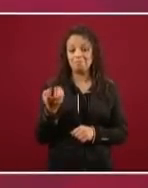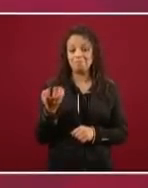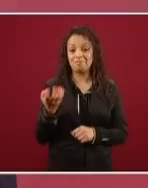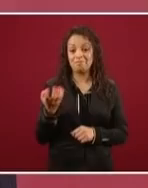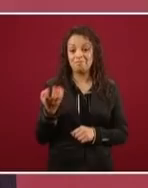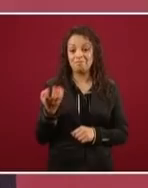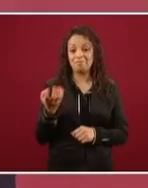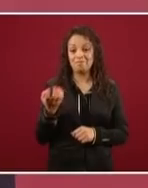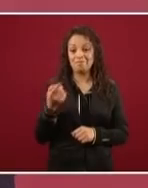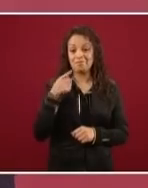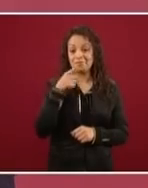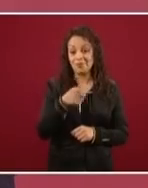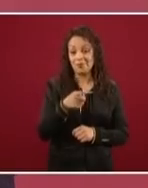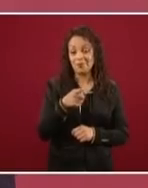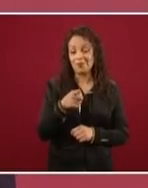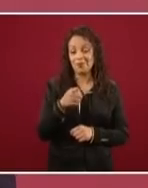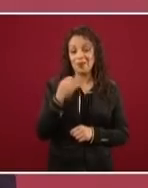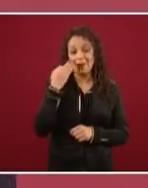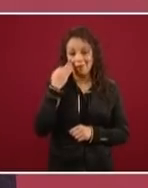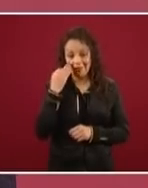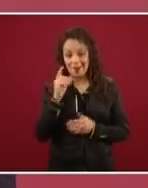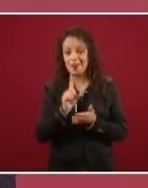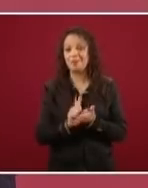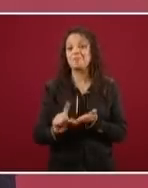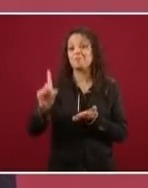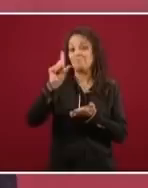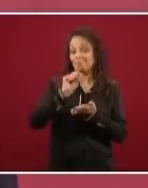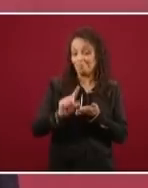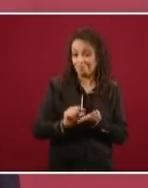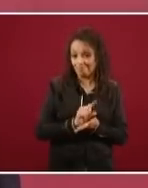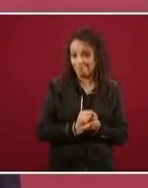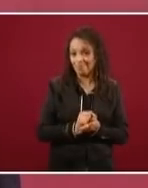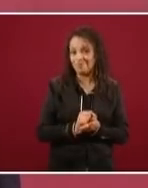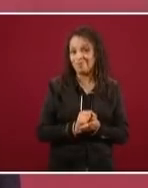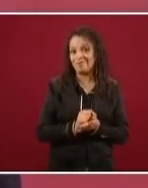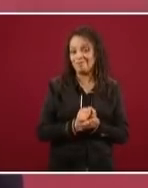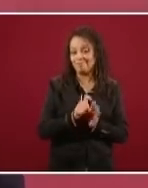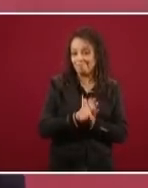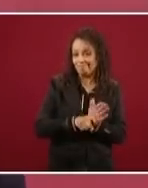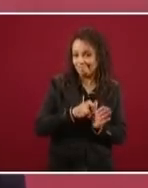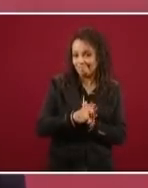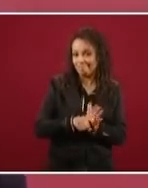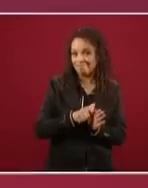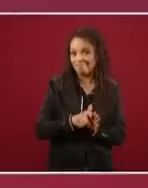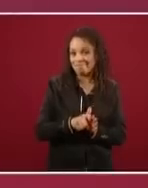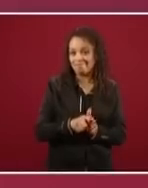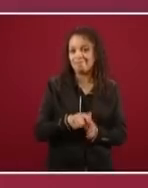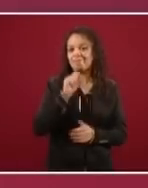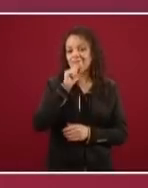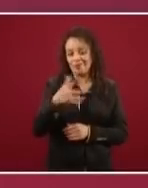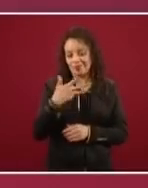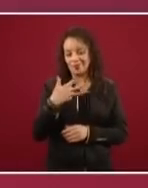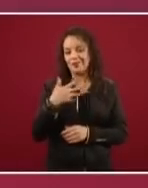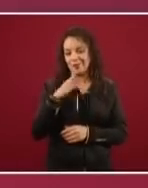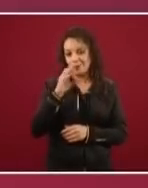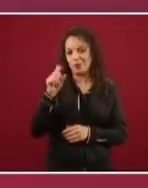en las benditas redes sociales este también hay bots